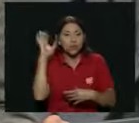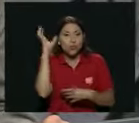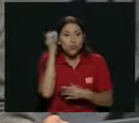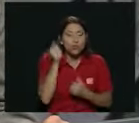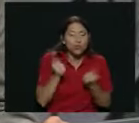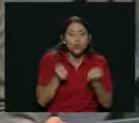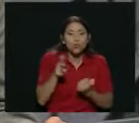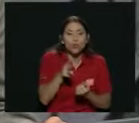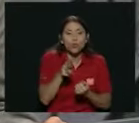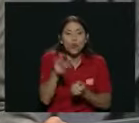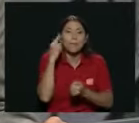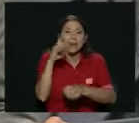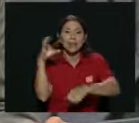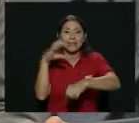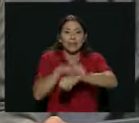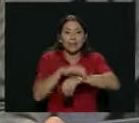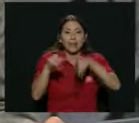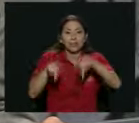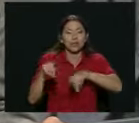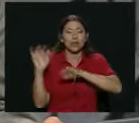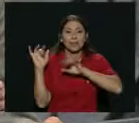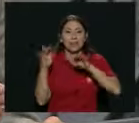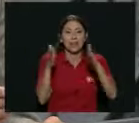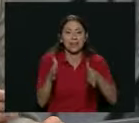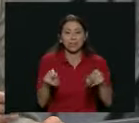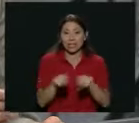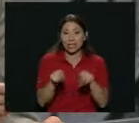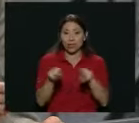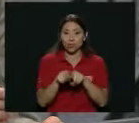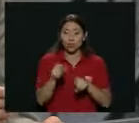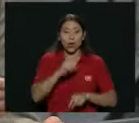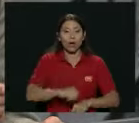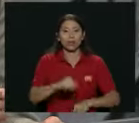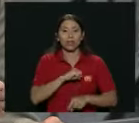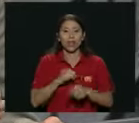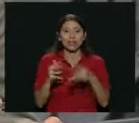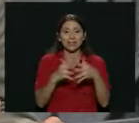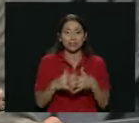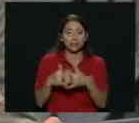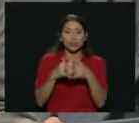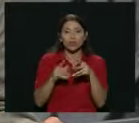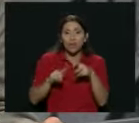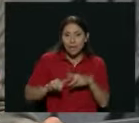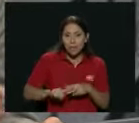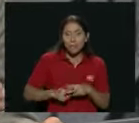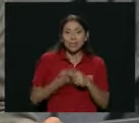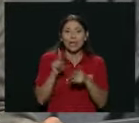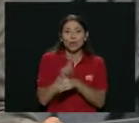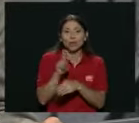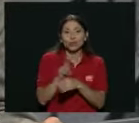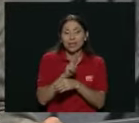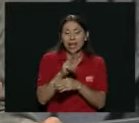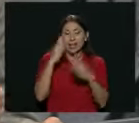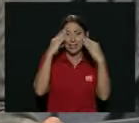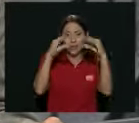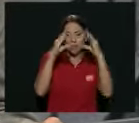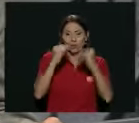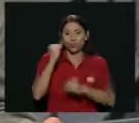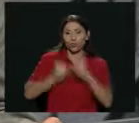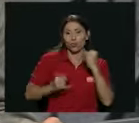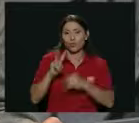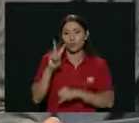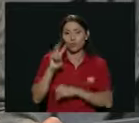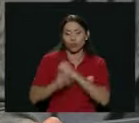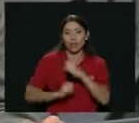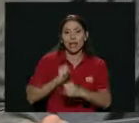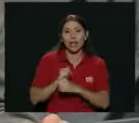intimidación. E incluso las autoridades de los Estados Unidos han empezado a usar los datos que tienen de los últimos 2